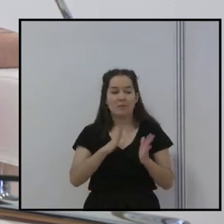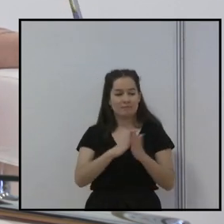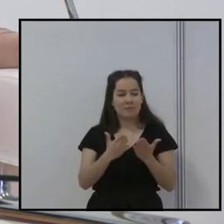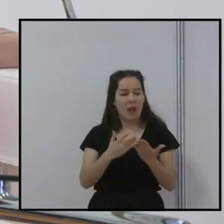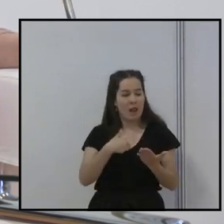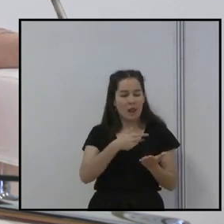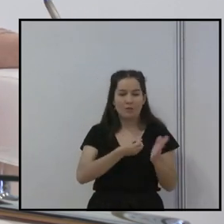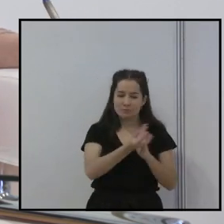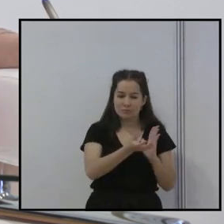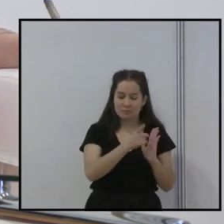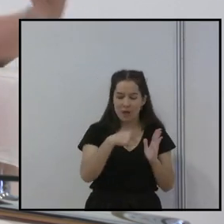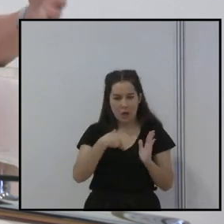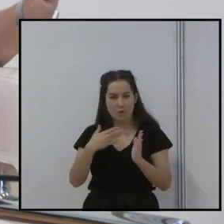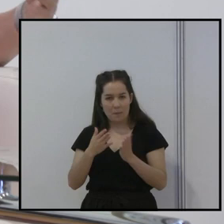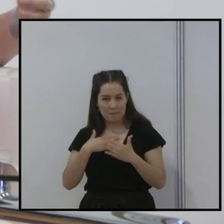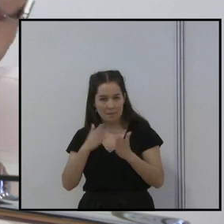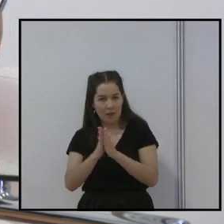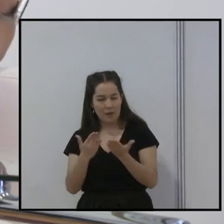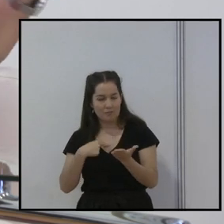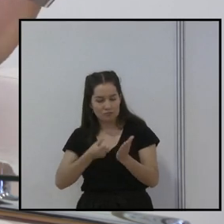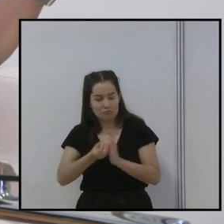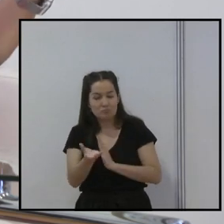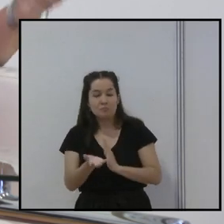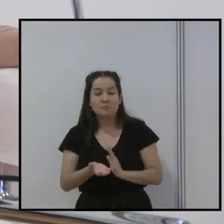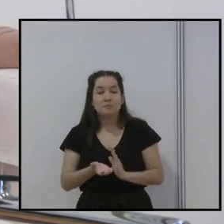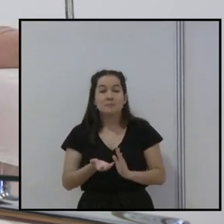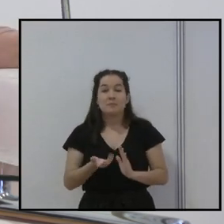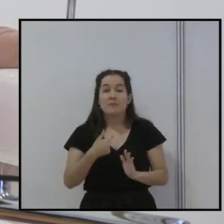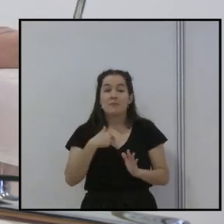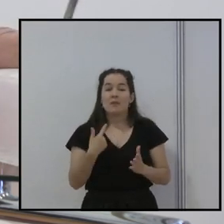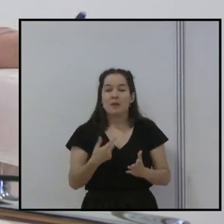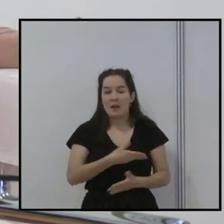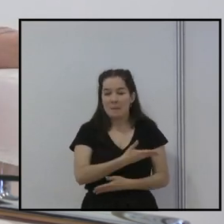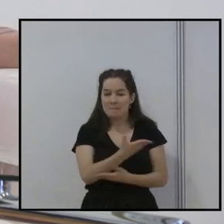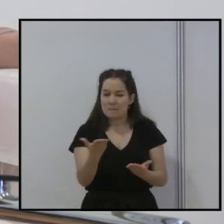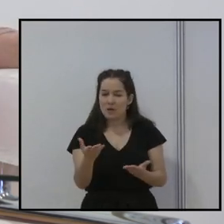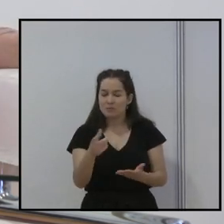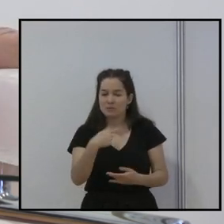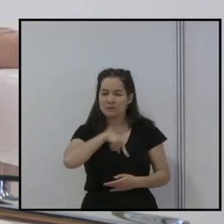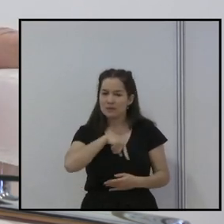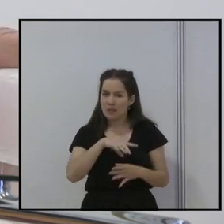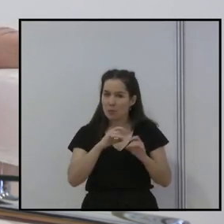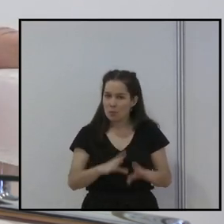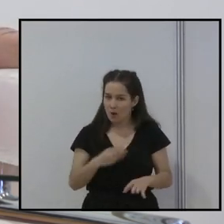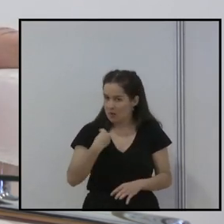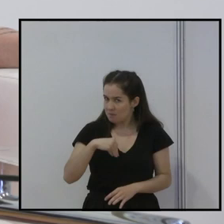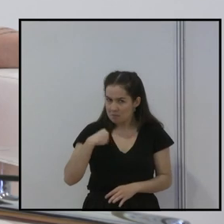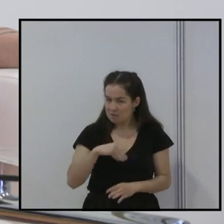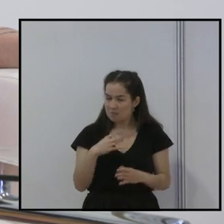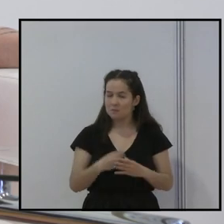yo también lo siento muy así, y en mi libro he visto que muchas otras personas lo sienten, por eso hay también una sensación